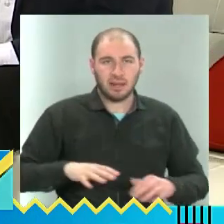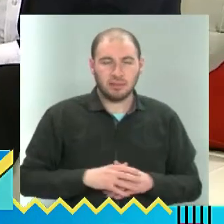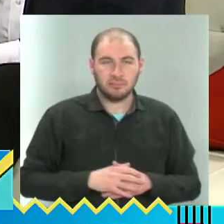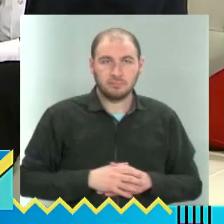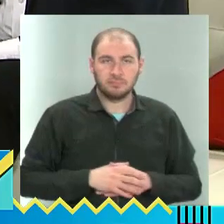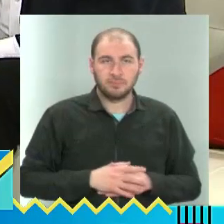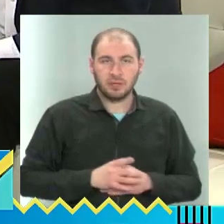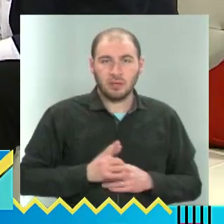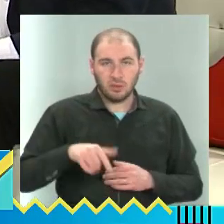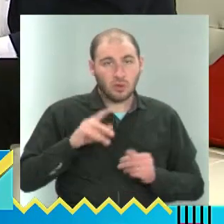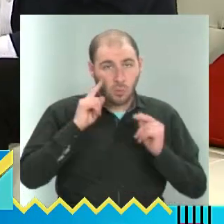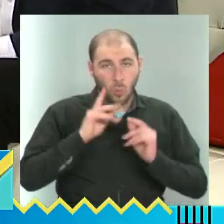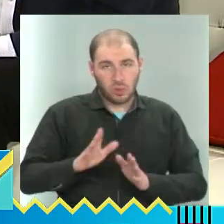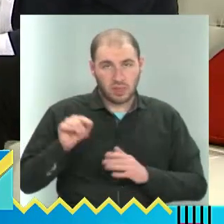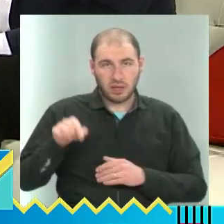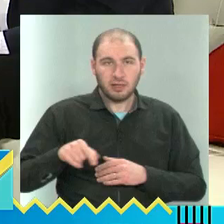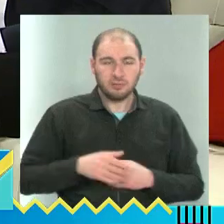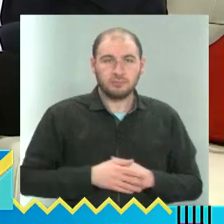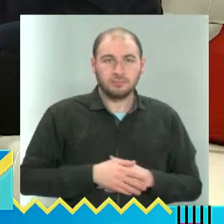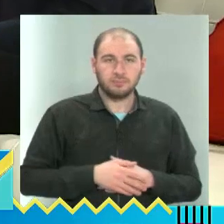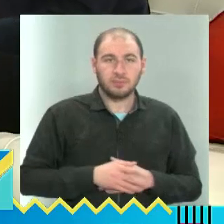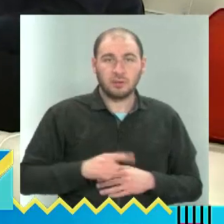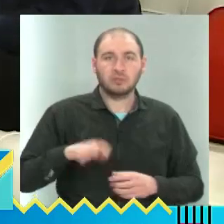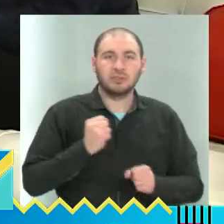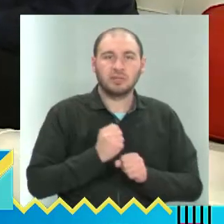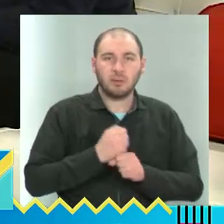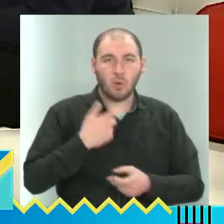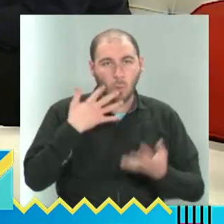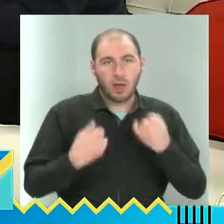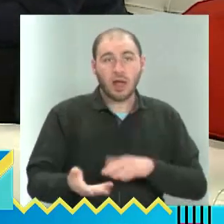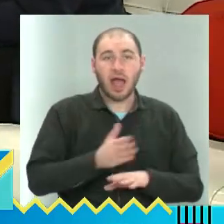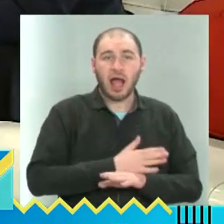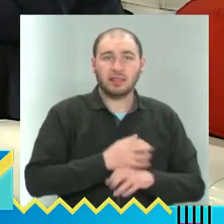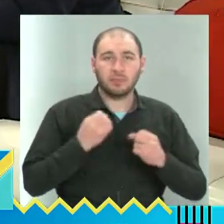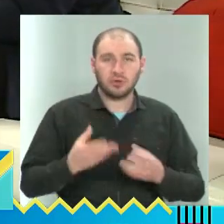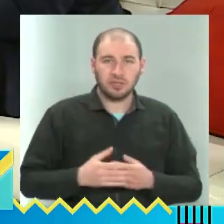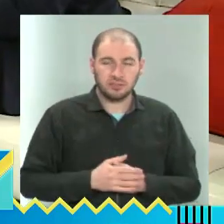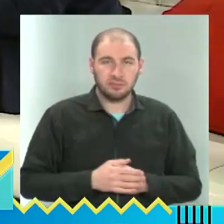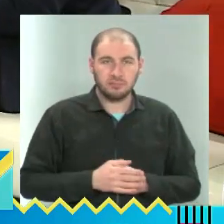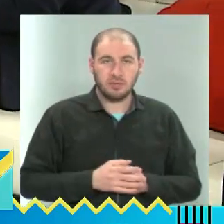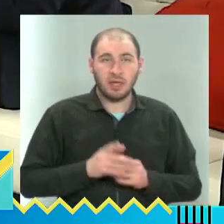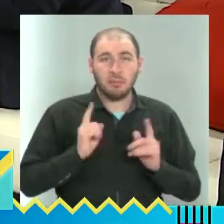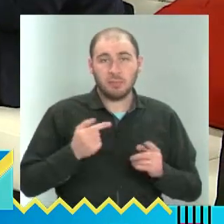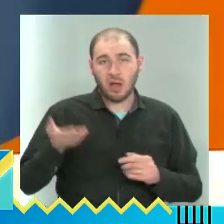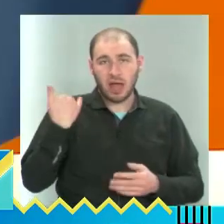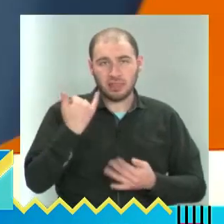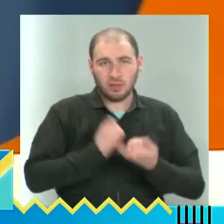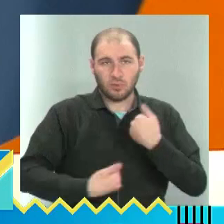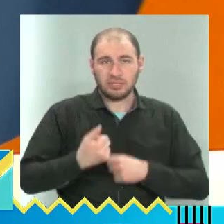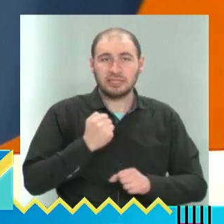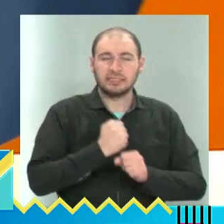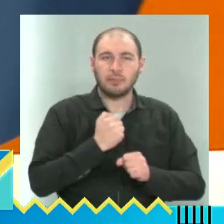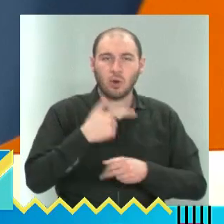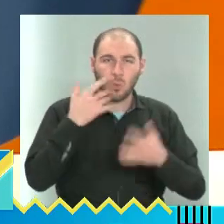bueno, estamos atentos a eso y trabajando ya preventivamente, porque es un poco lo que decía al principio, el trabajo de